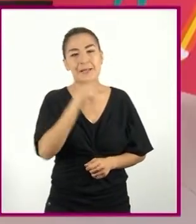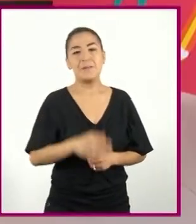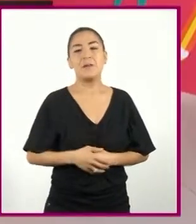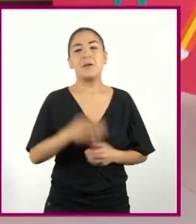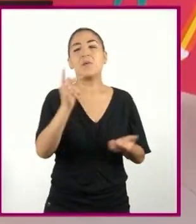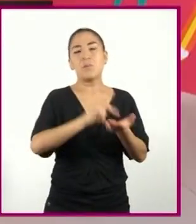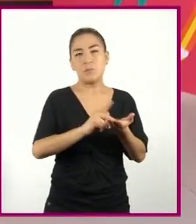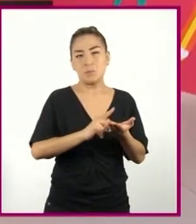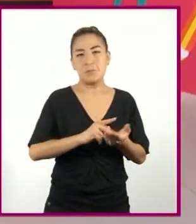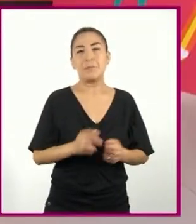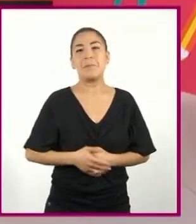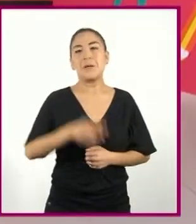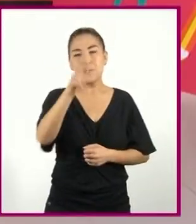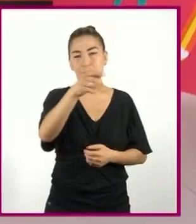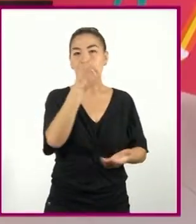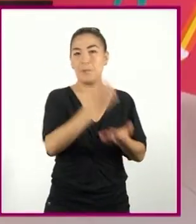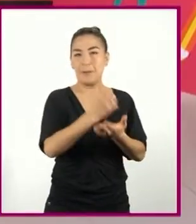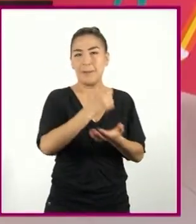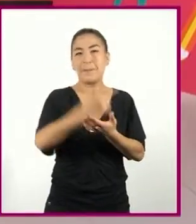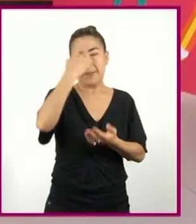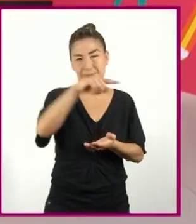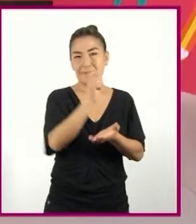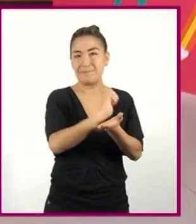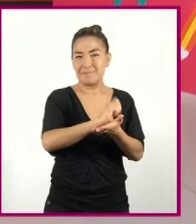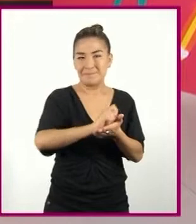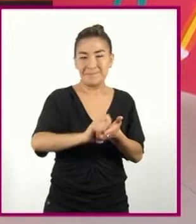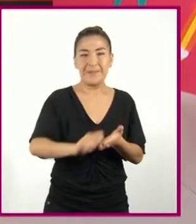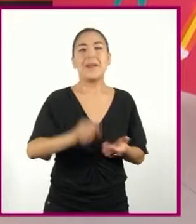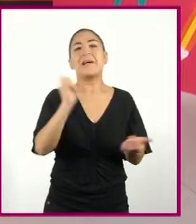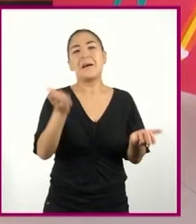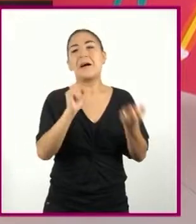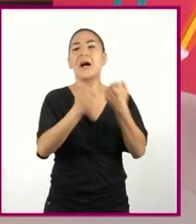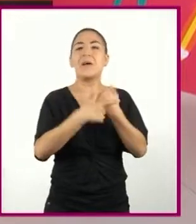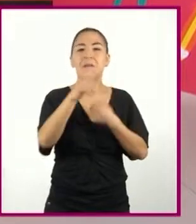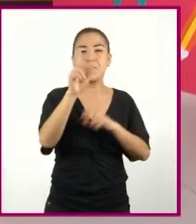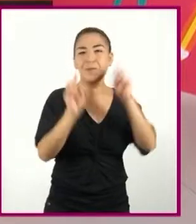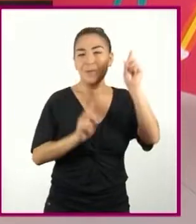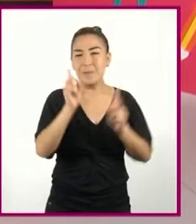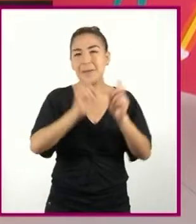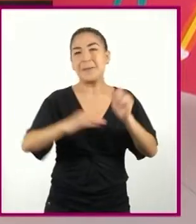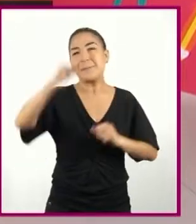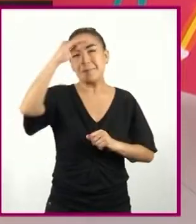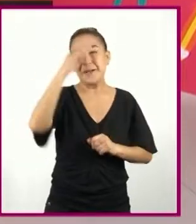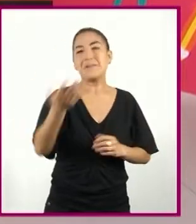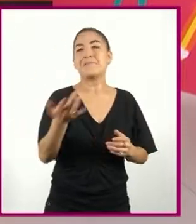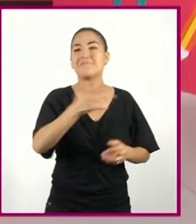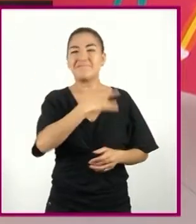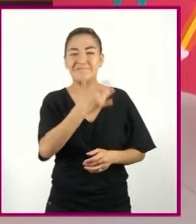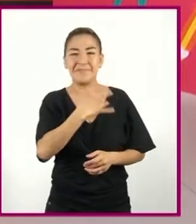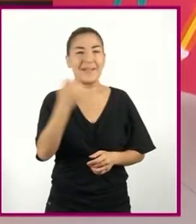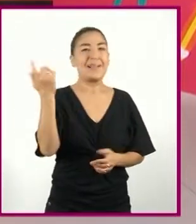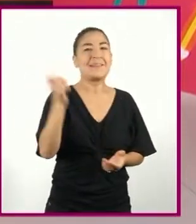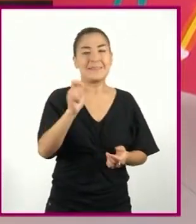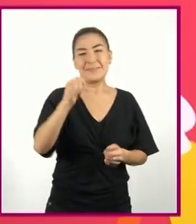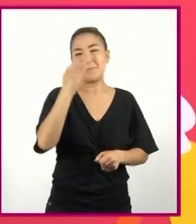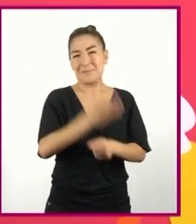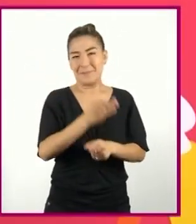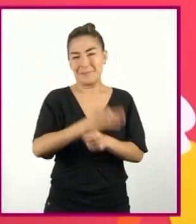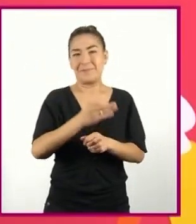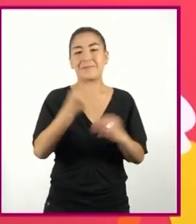o bolígrafo y su cuaderno para hacer anotaciones de sus dudas, reflexiones e inquietudes de la sesión de